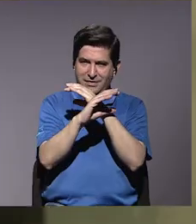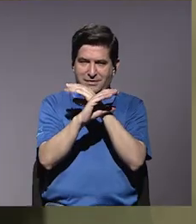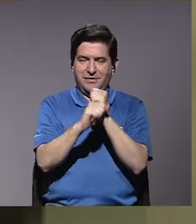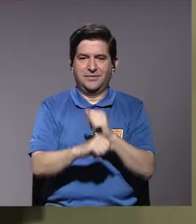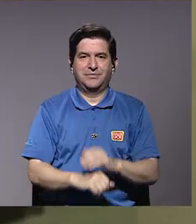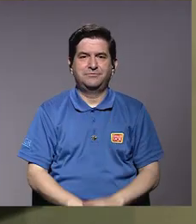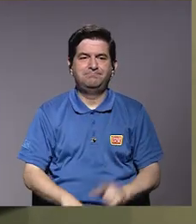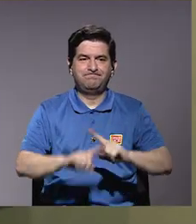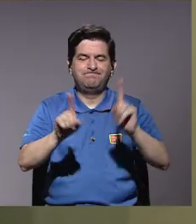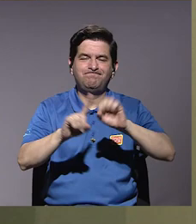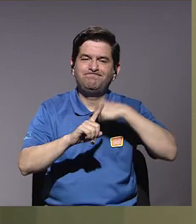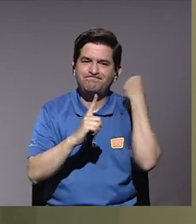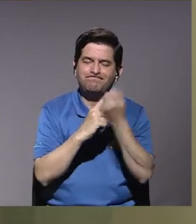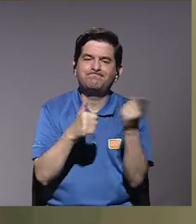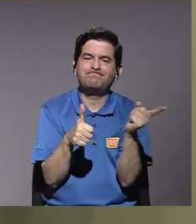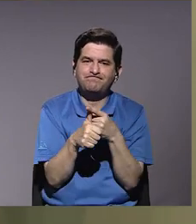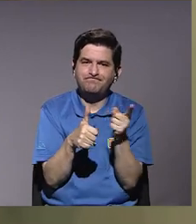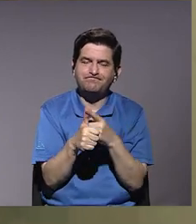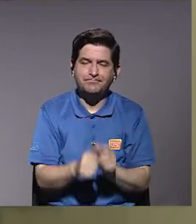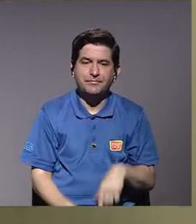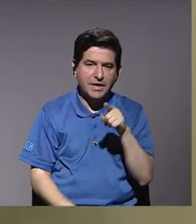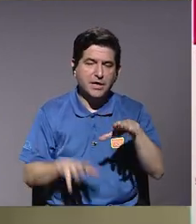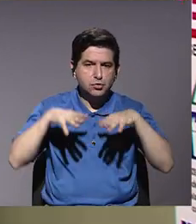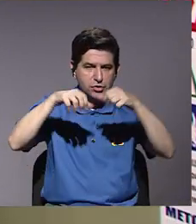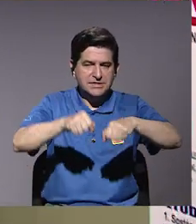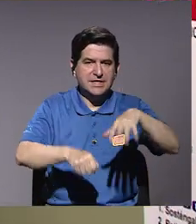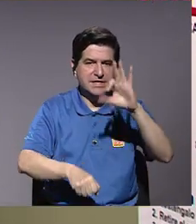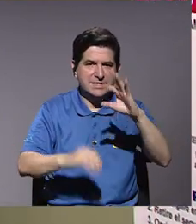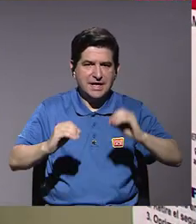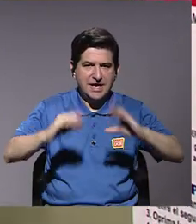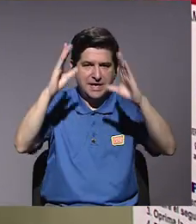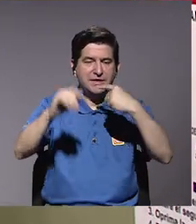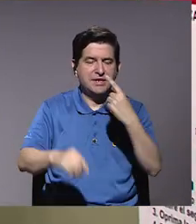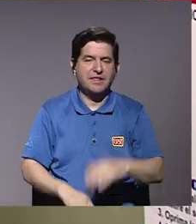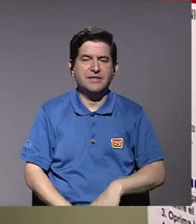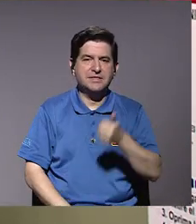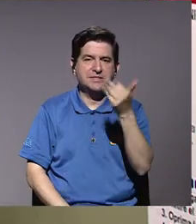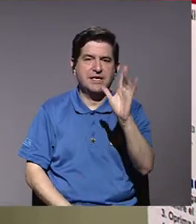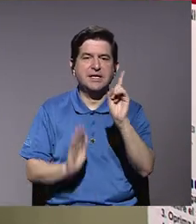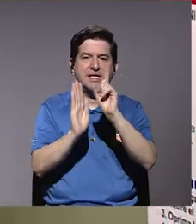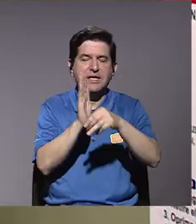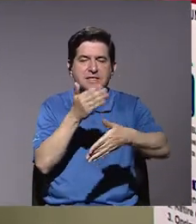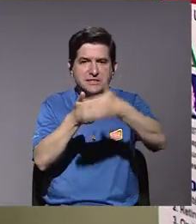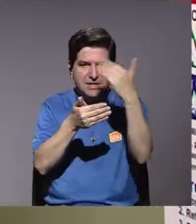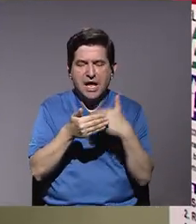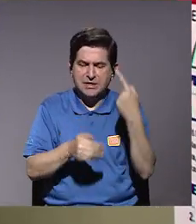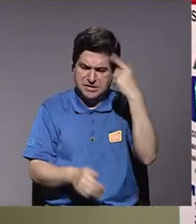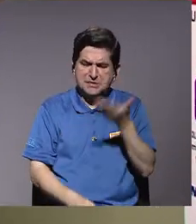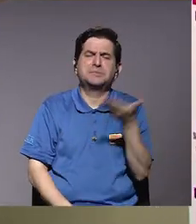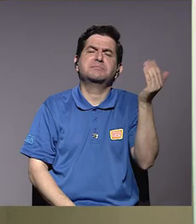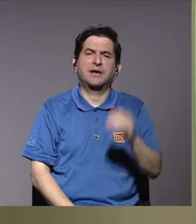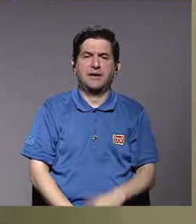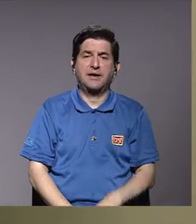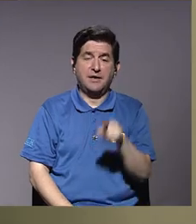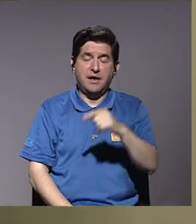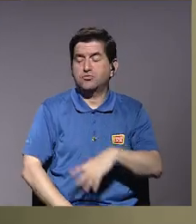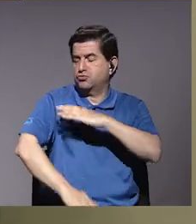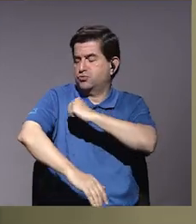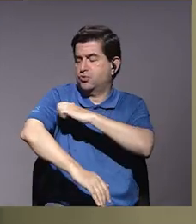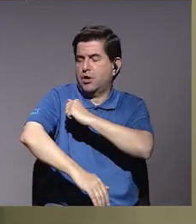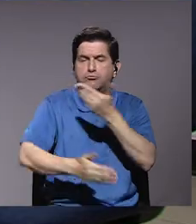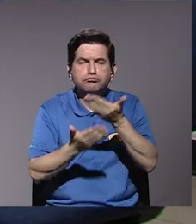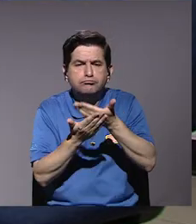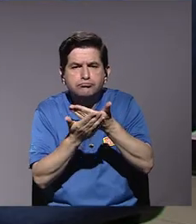que hay varias situaciones. Primero, a usted lo citan a las 9 de la mañana, pero le dicen esté 15 minutos antes. ¿Para qué? Pues para que te revisen la